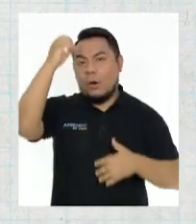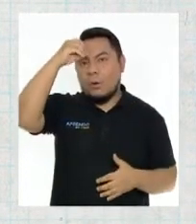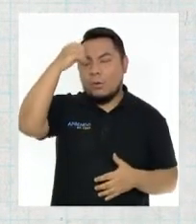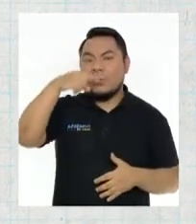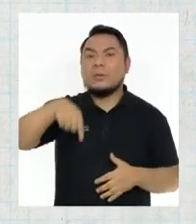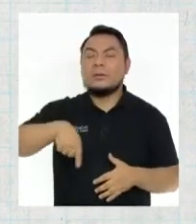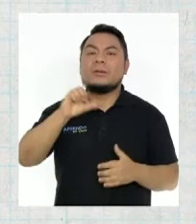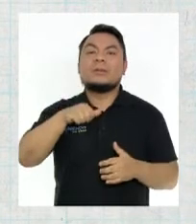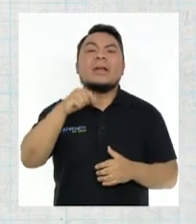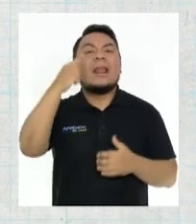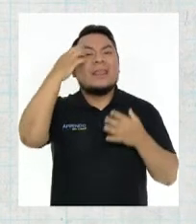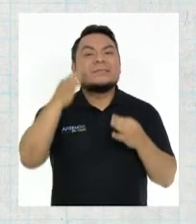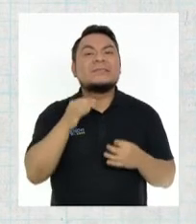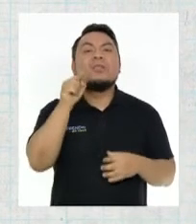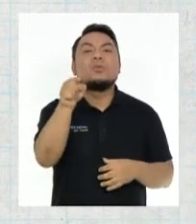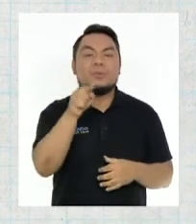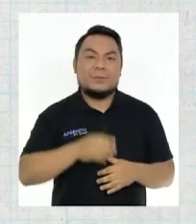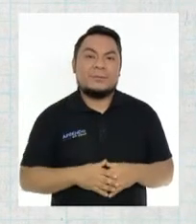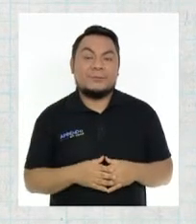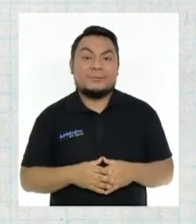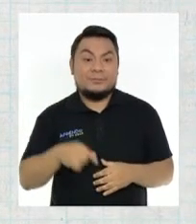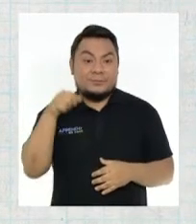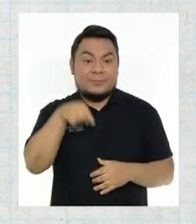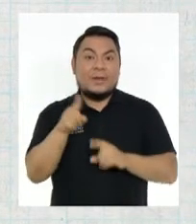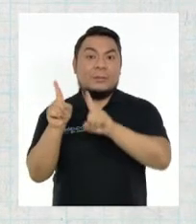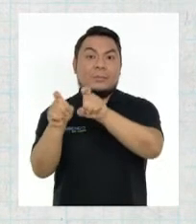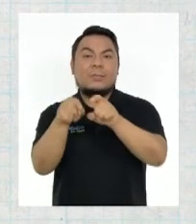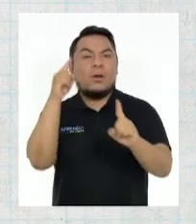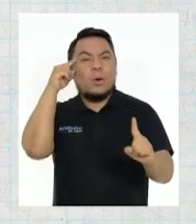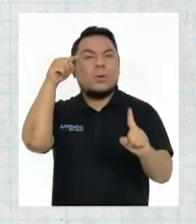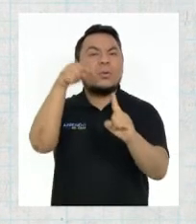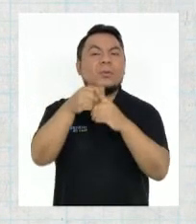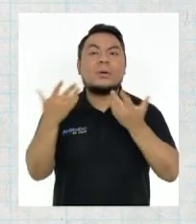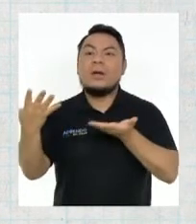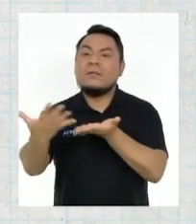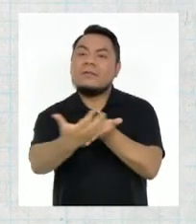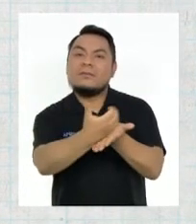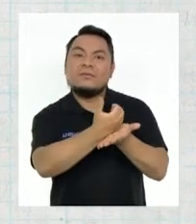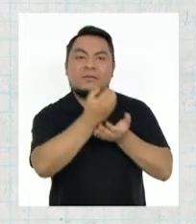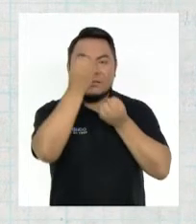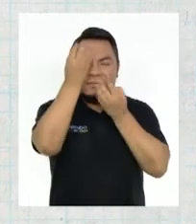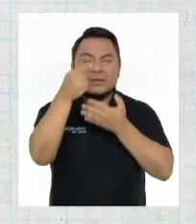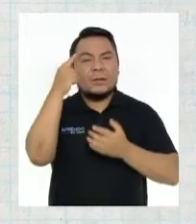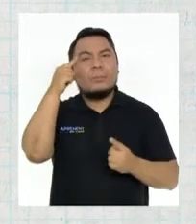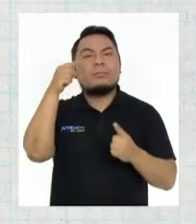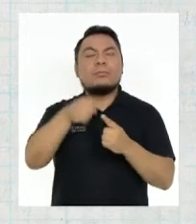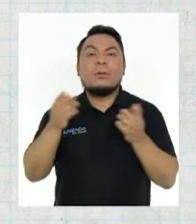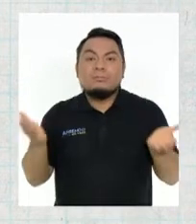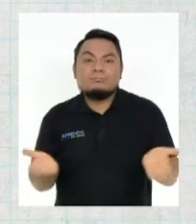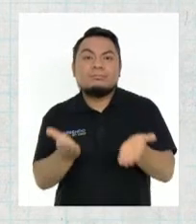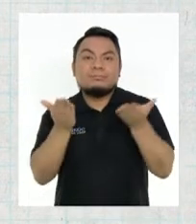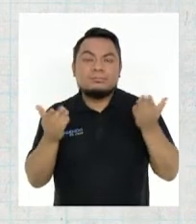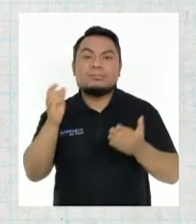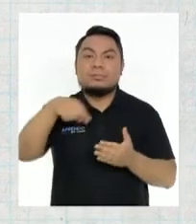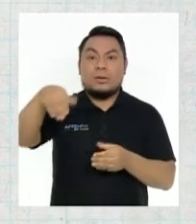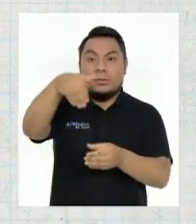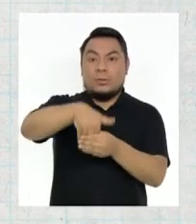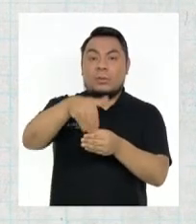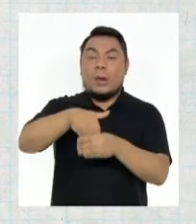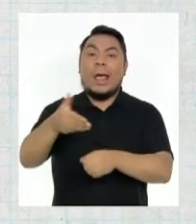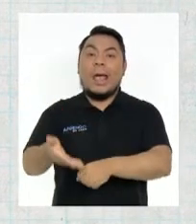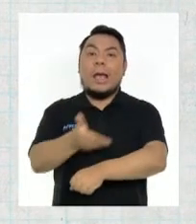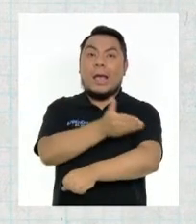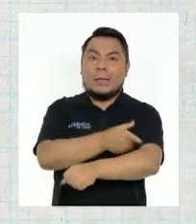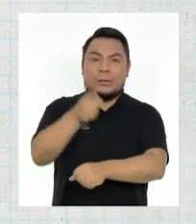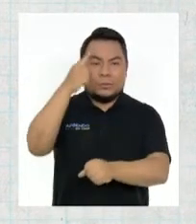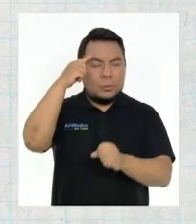ciudadana Decide Tú. La encuesta tiene como objetivo recoger información con el propósito de promover un sufragio responsable que